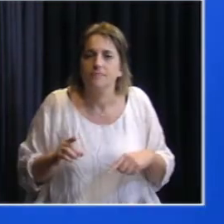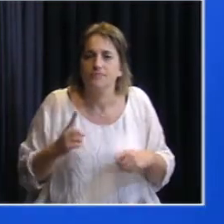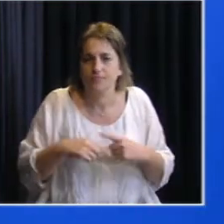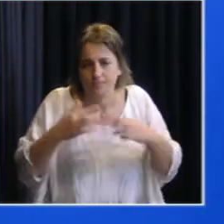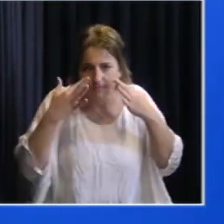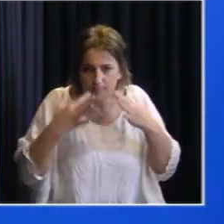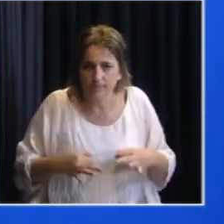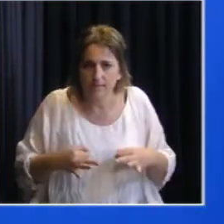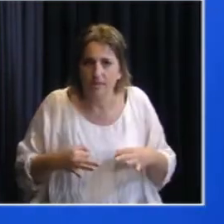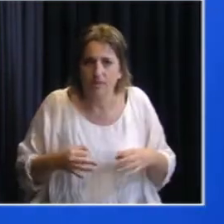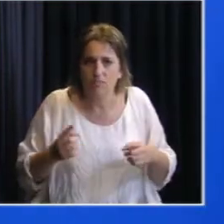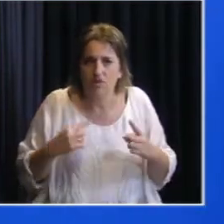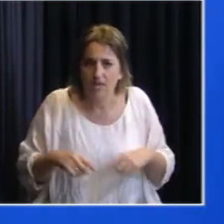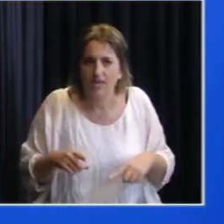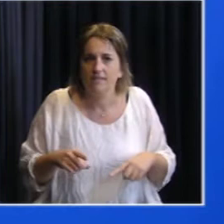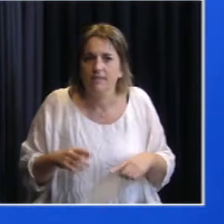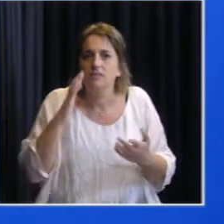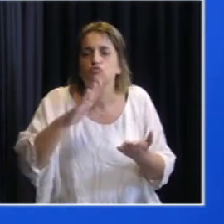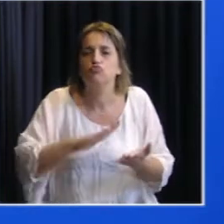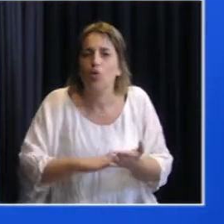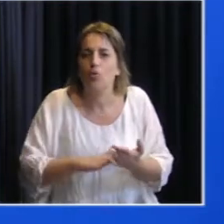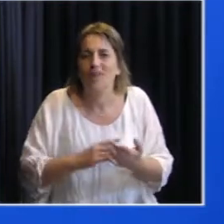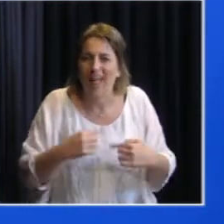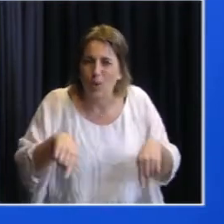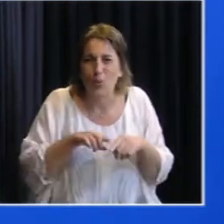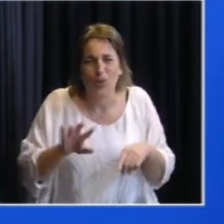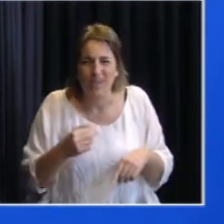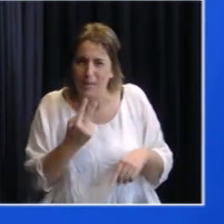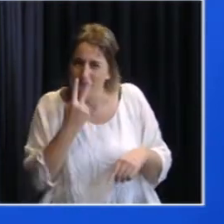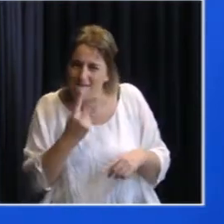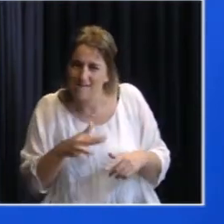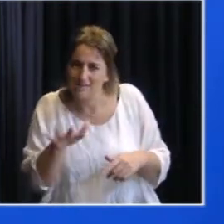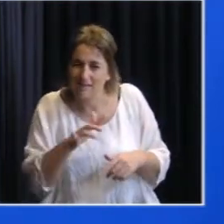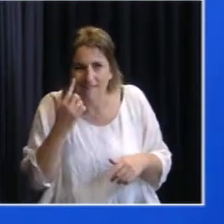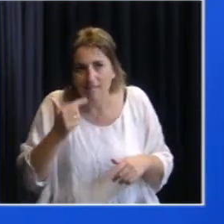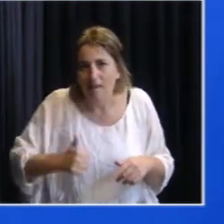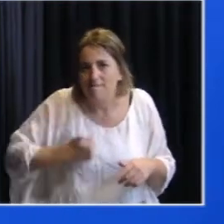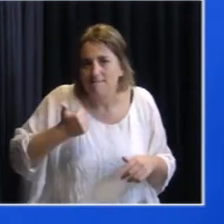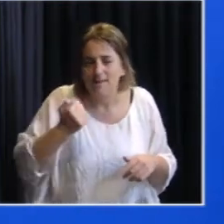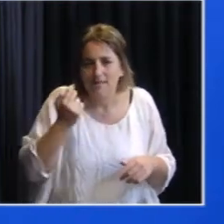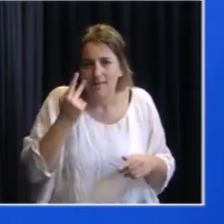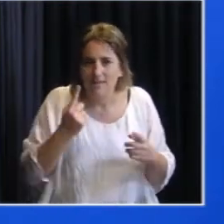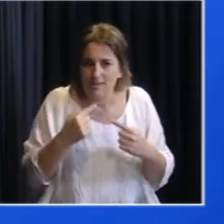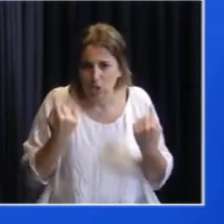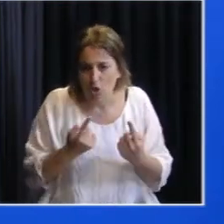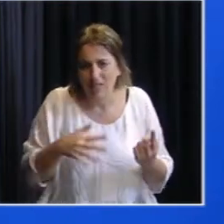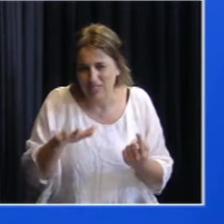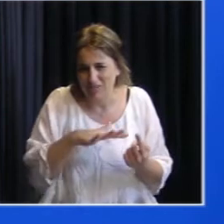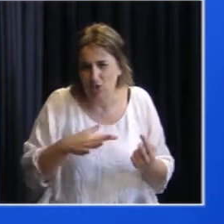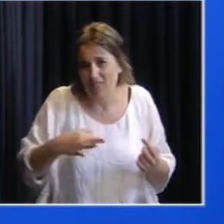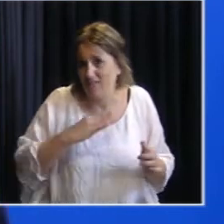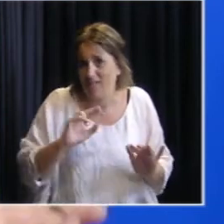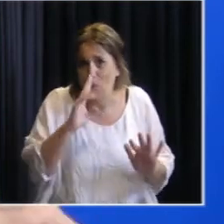bueno donde yo venía entonces la especulación en todo el ámbito de la vida nacional